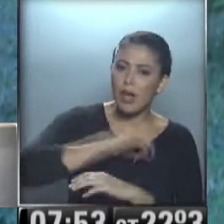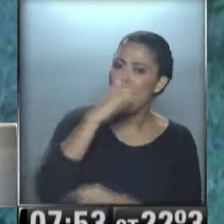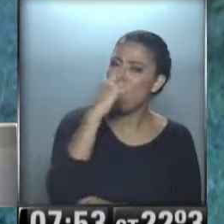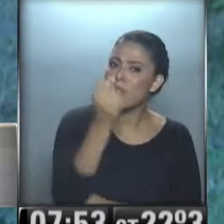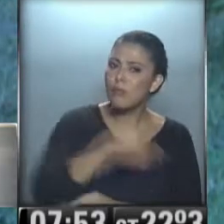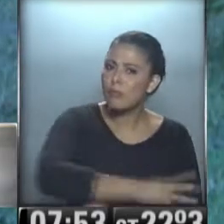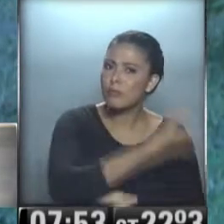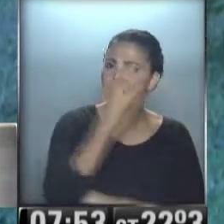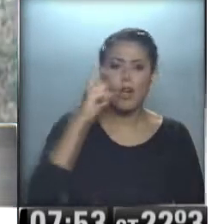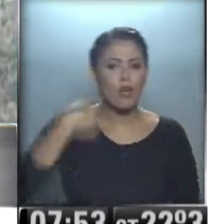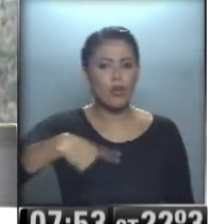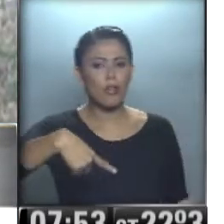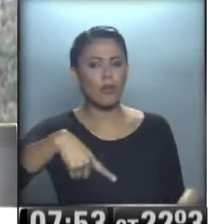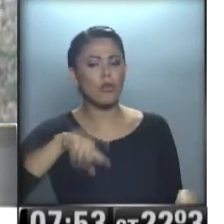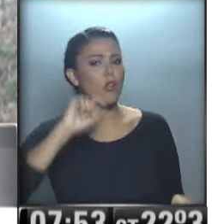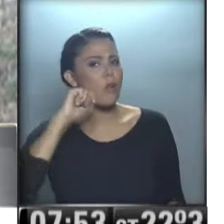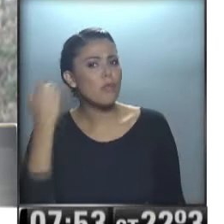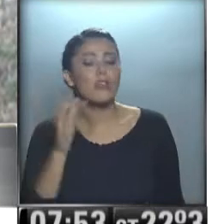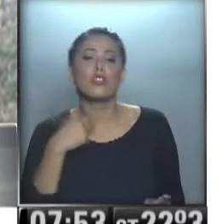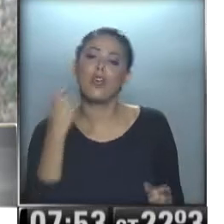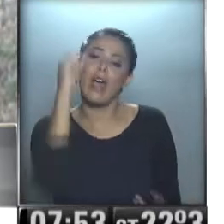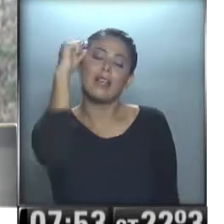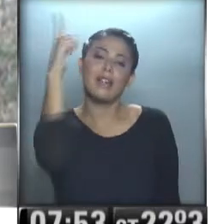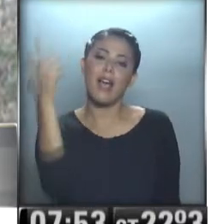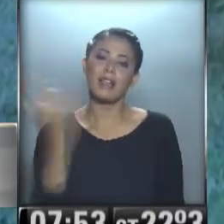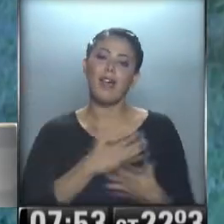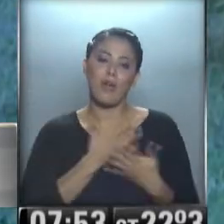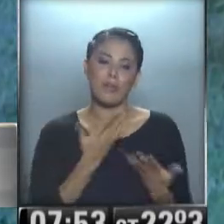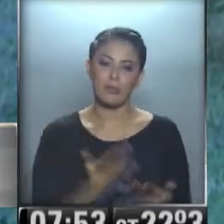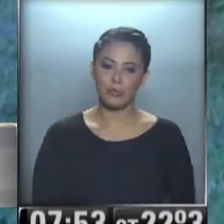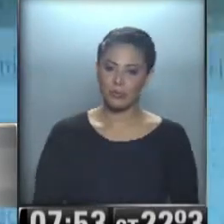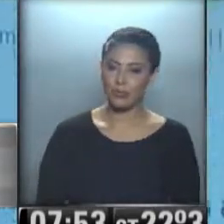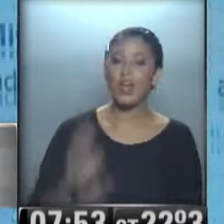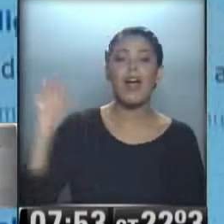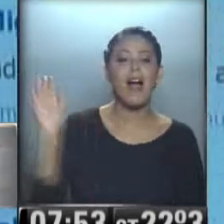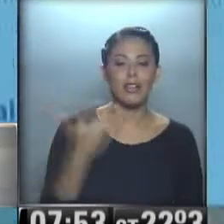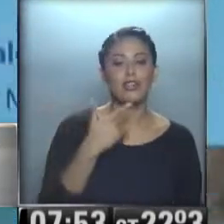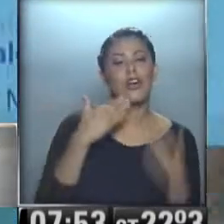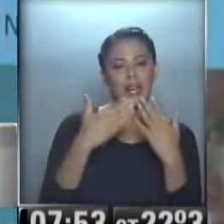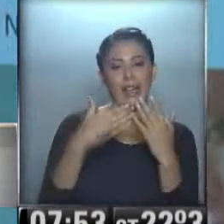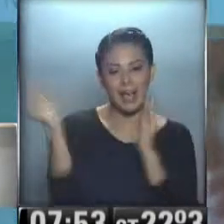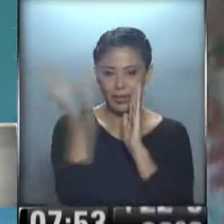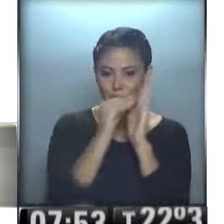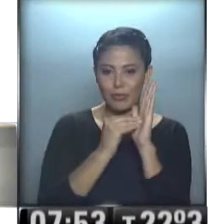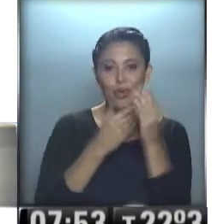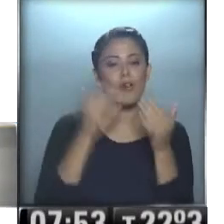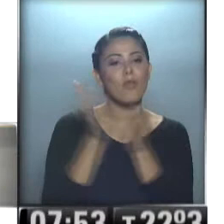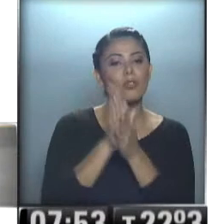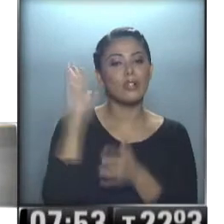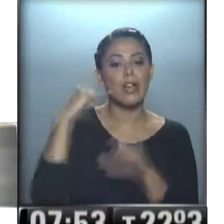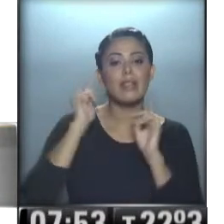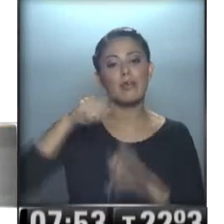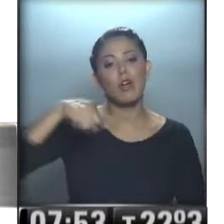y qué colores. Gracias, Ana María, te estaba extrañando, tesoro. Para todos ellos, gracias por comunicarse con Nadia, al igual que